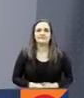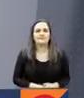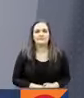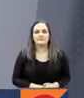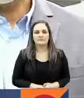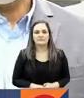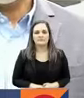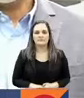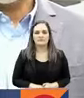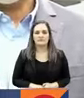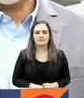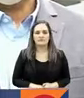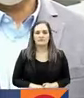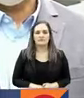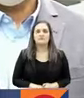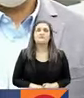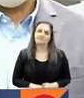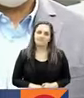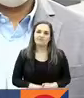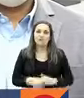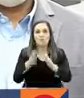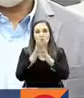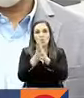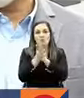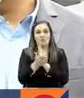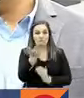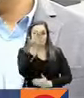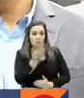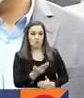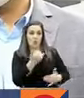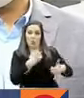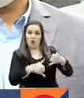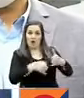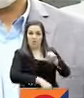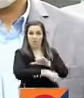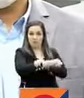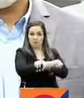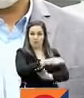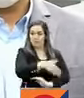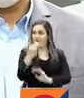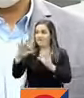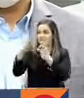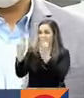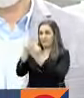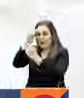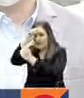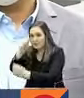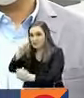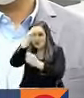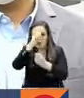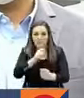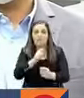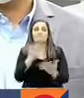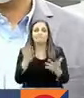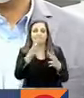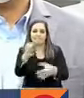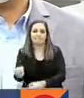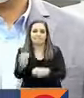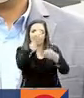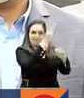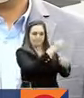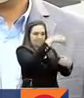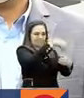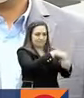Fue necesario tanto para la integridad del jugador como para la familia conducirlo a un centro asistencial. Desafortunadamente